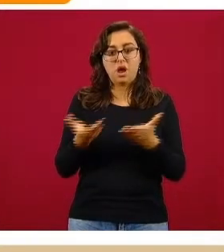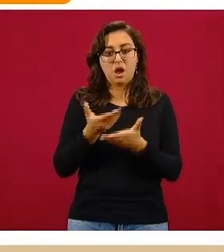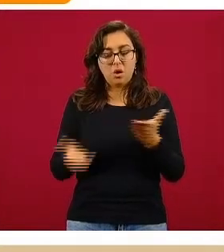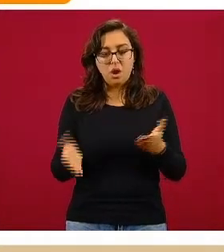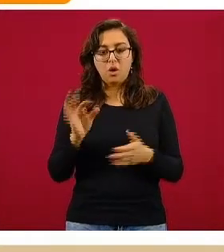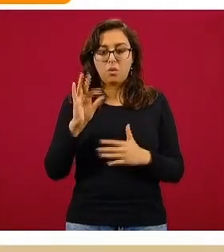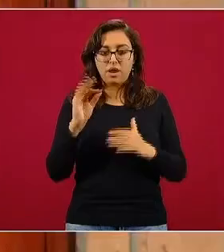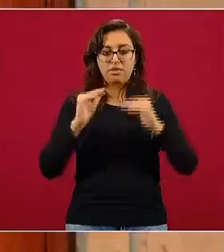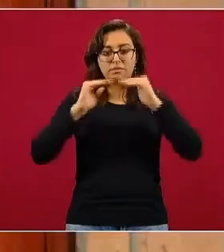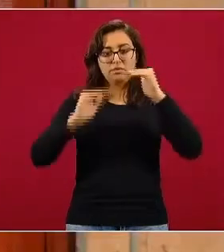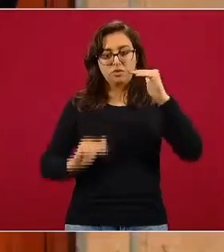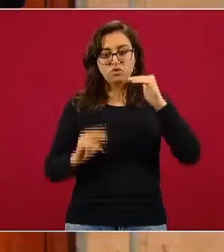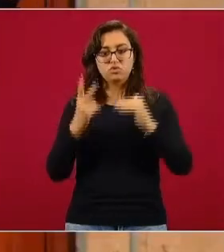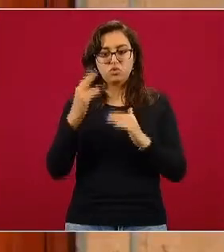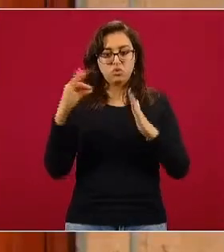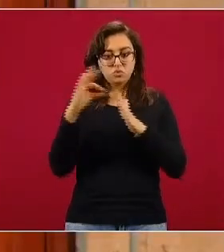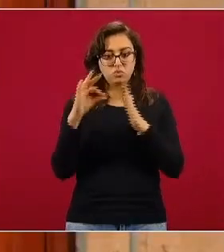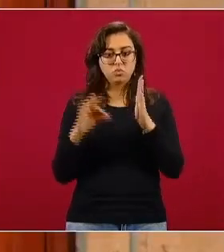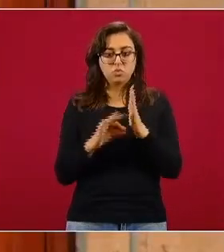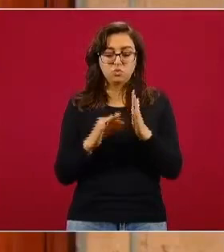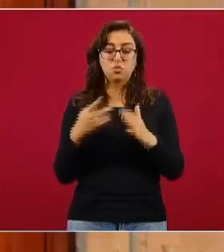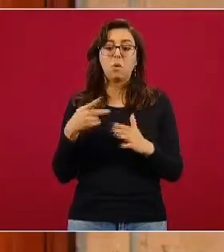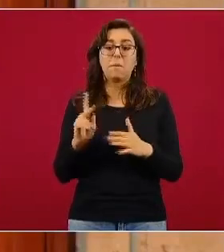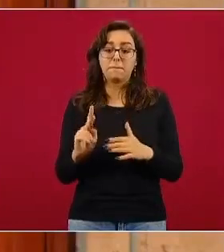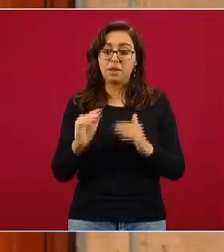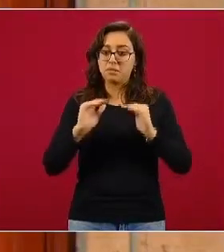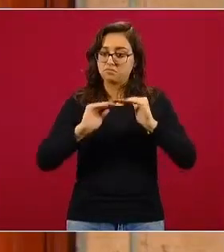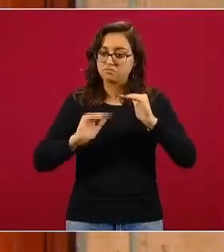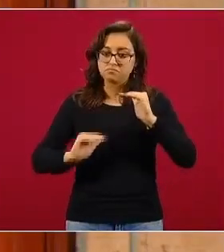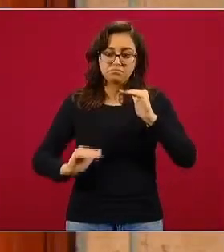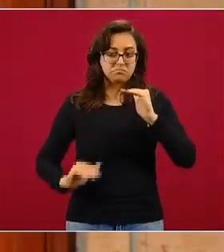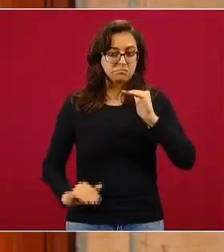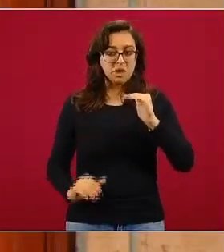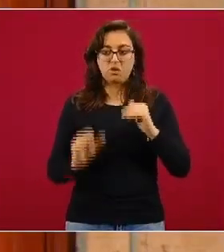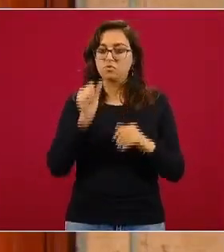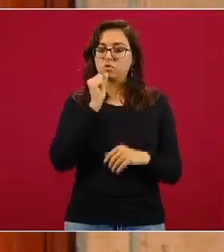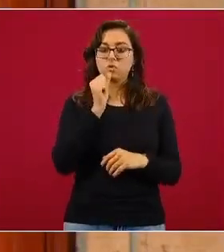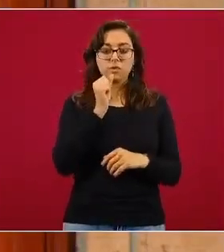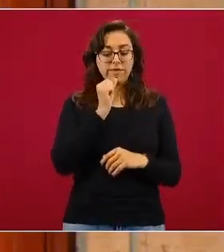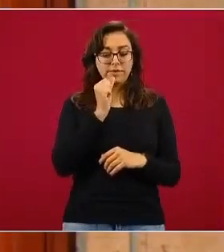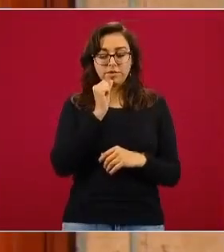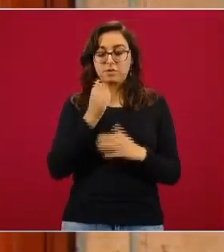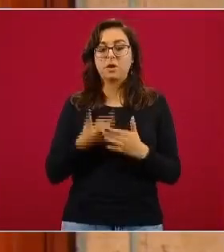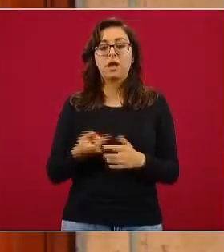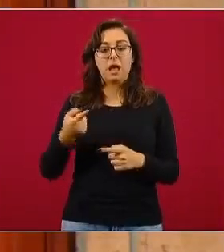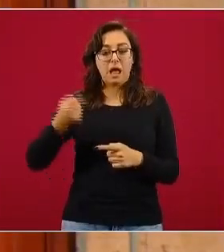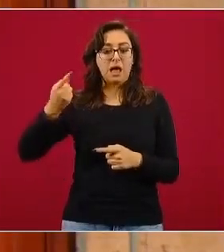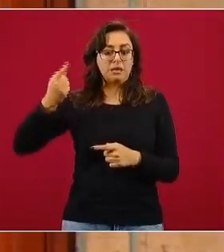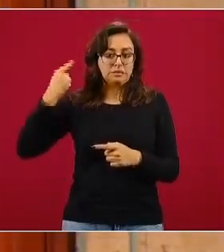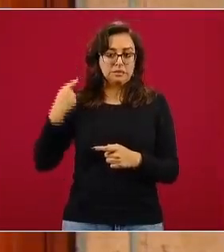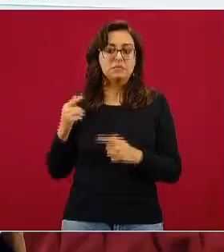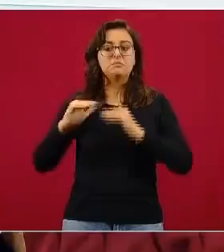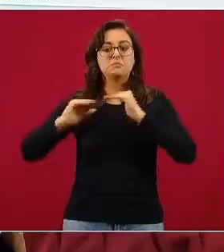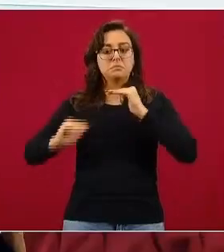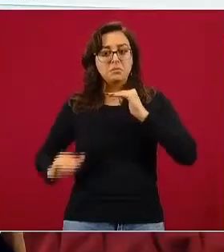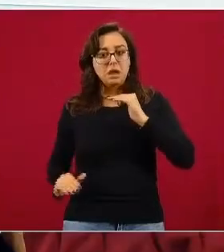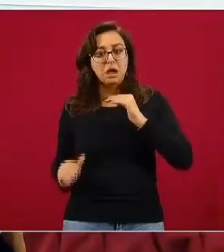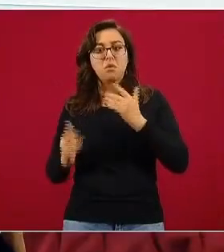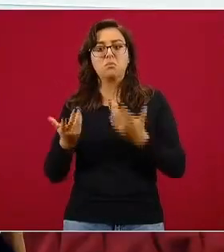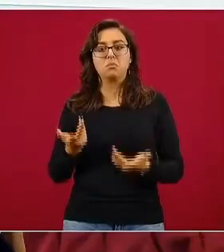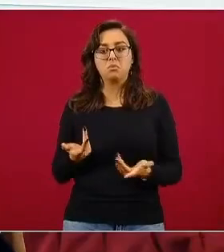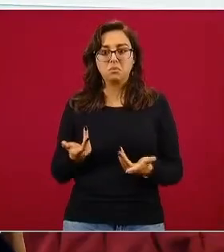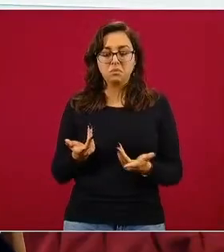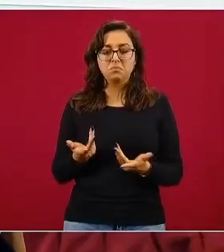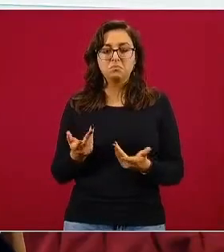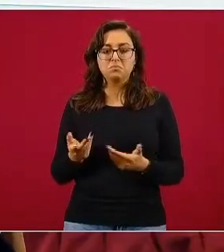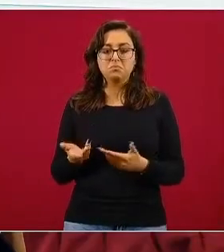la 42, pero aún no llega a los niveles más bajos que en algún momento habíamos tenido ya en semanas previas, como la 39,